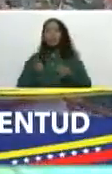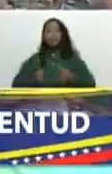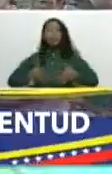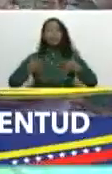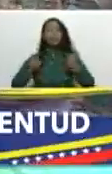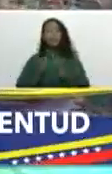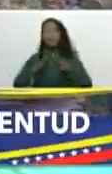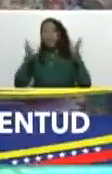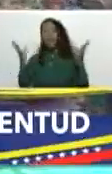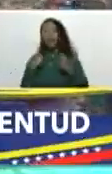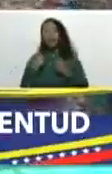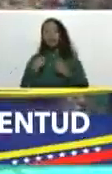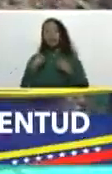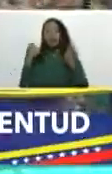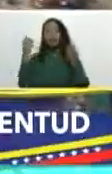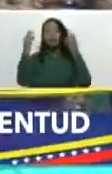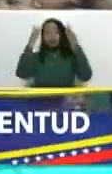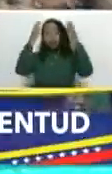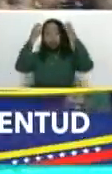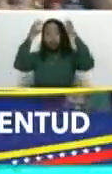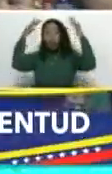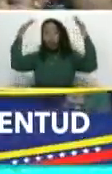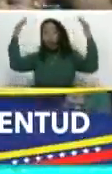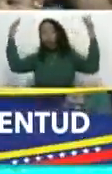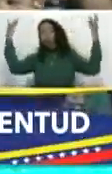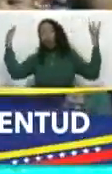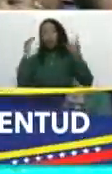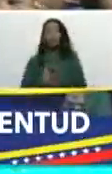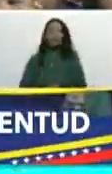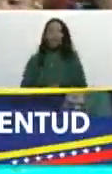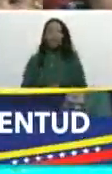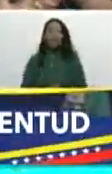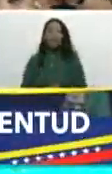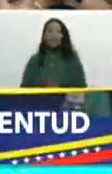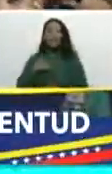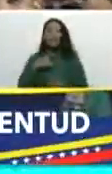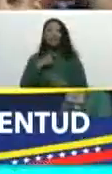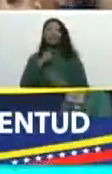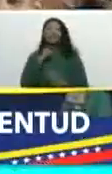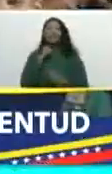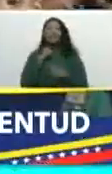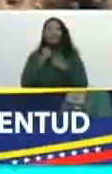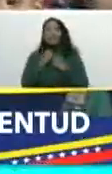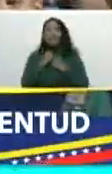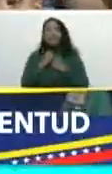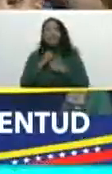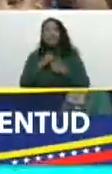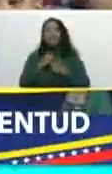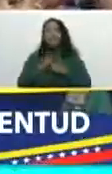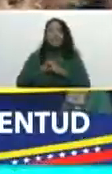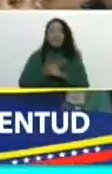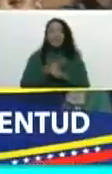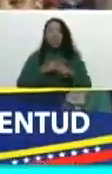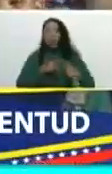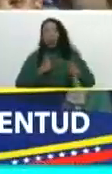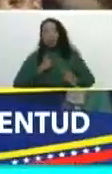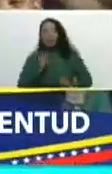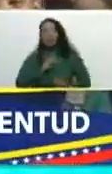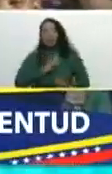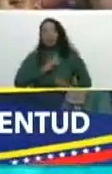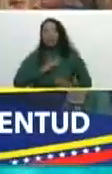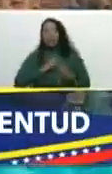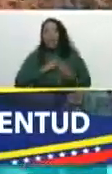emoción tan grande que se me nubla la mente. Siento un nudo en la garganta y el corazón